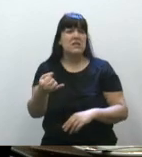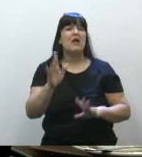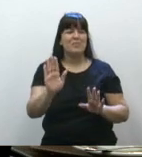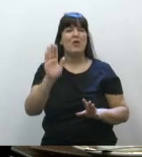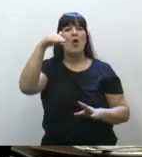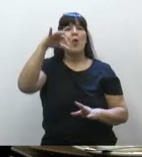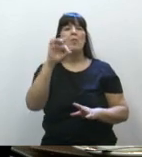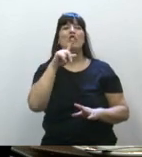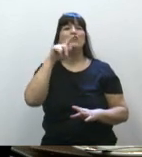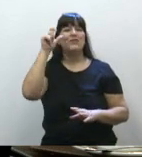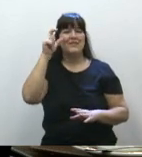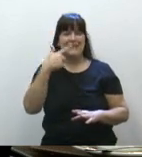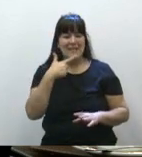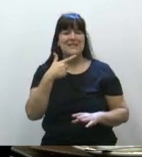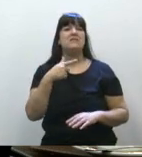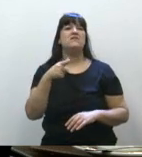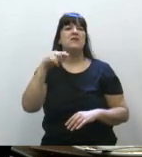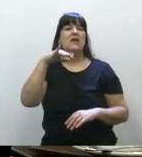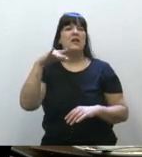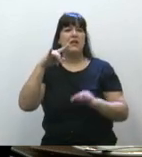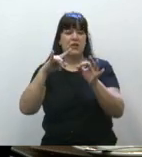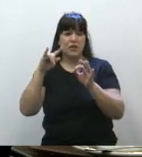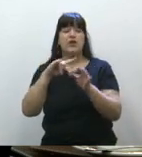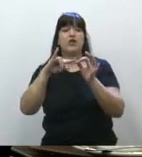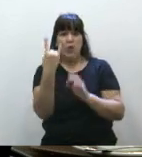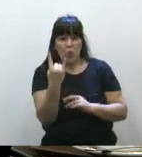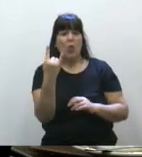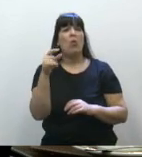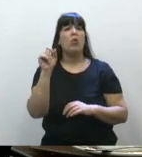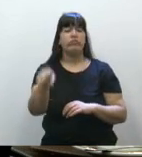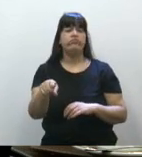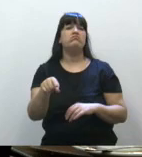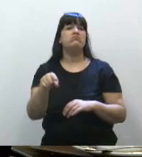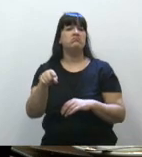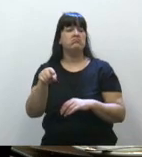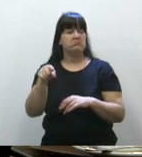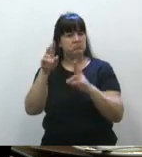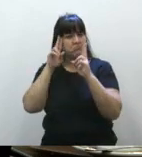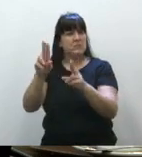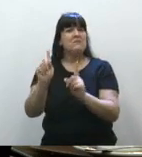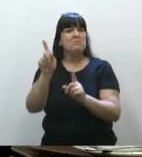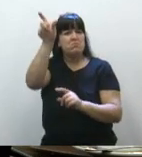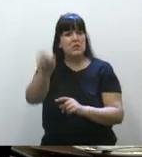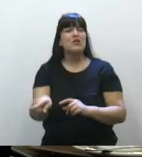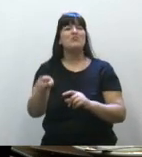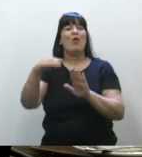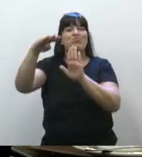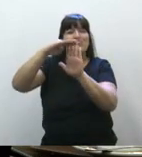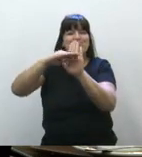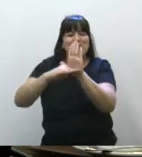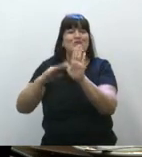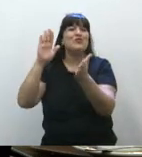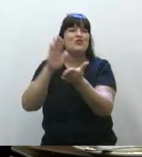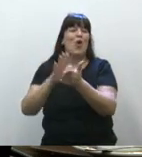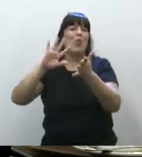gv ese pensador extraordinario que definió prácticamente los lineamientos de la revolución francesa